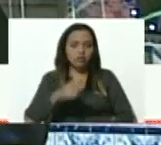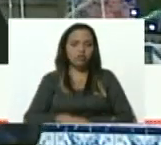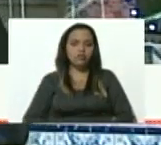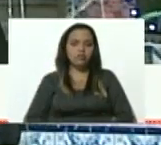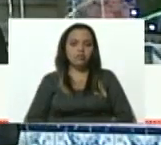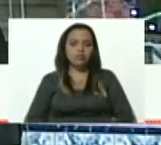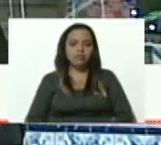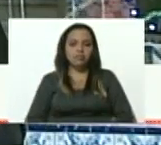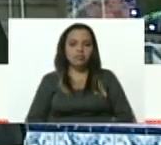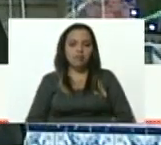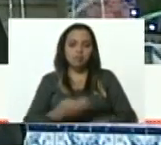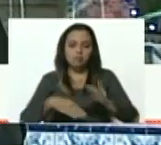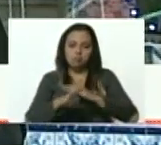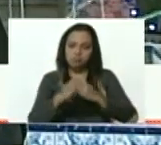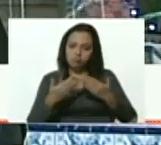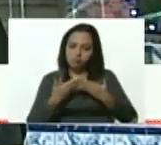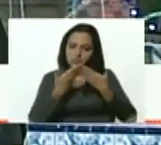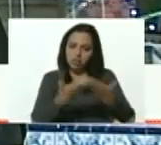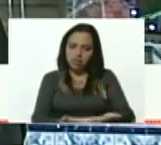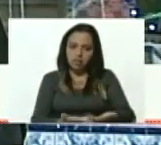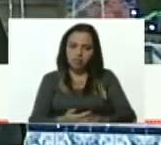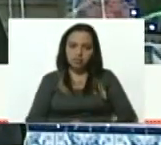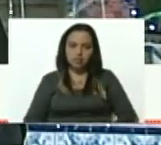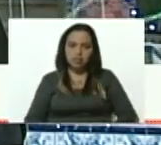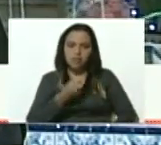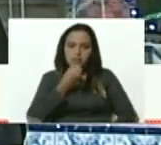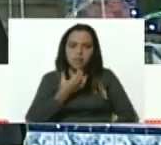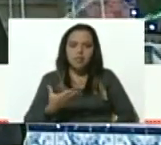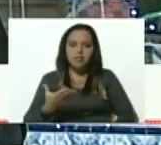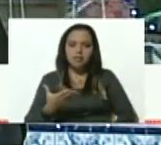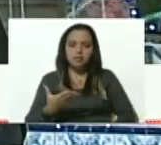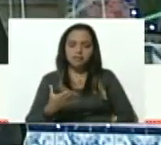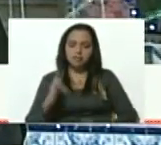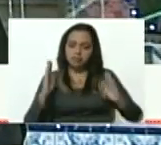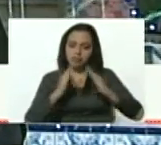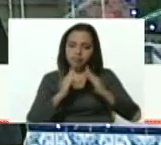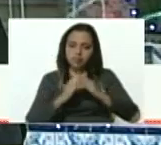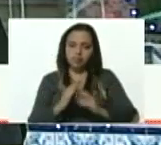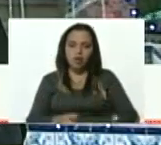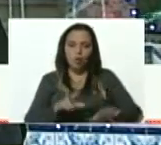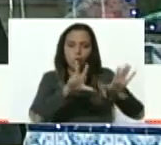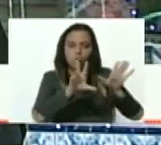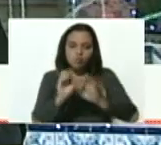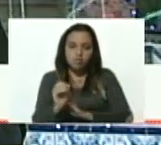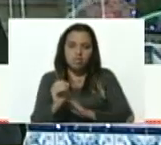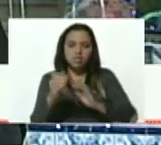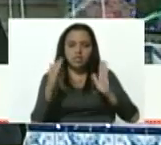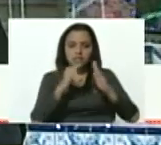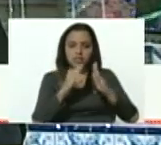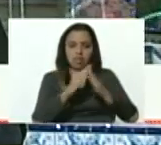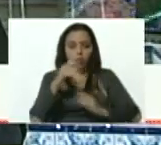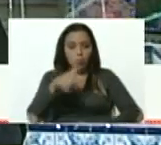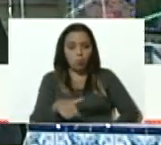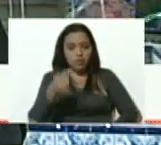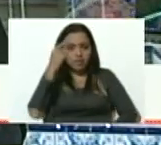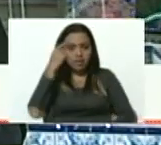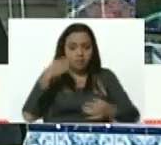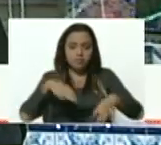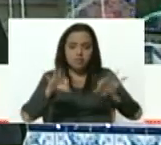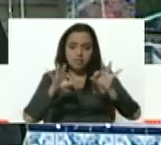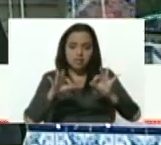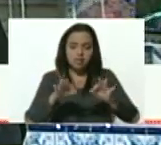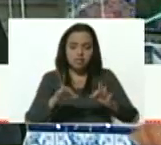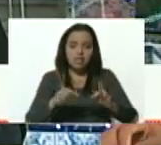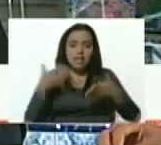Guárico, para entregar estas bellas viviendas, 80 viviendas, hoy día especial de la